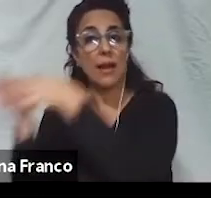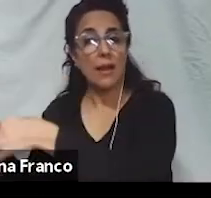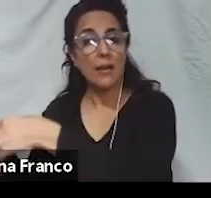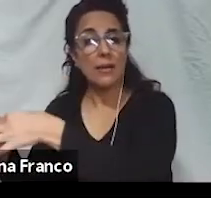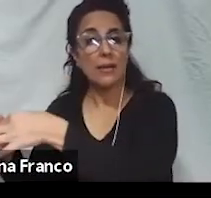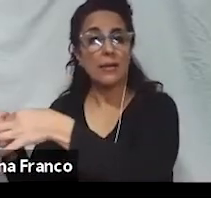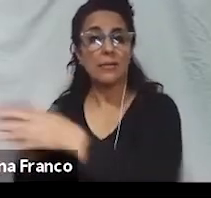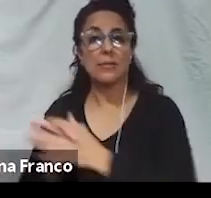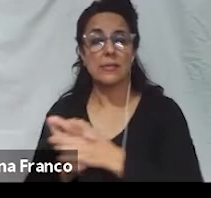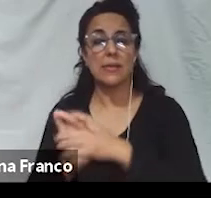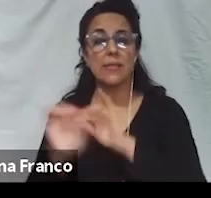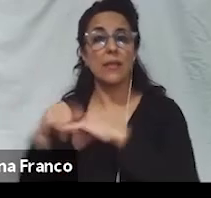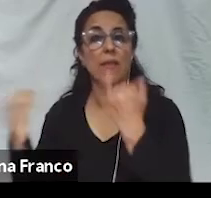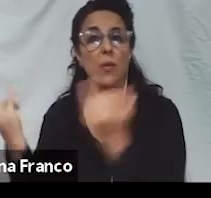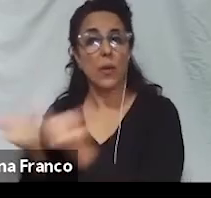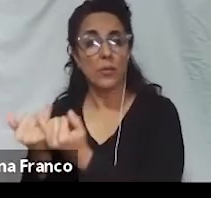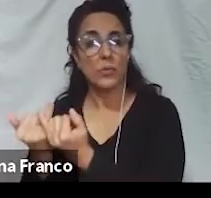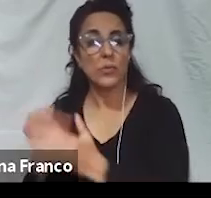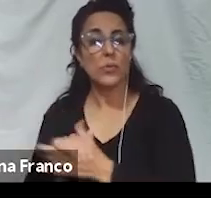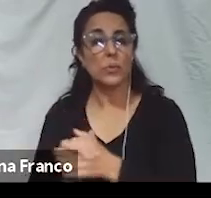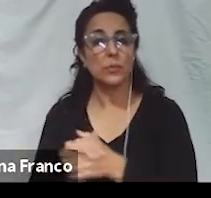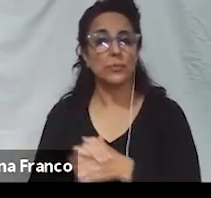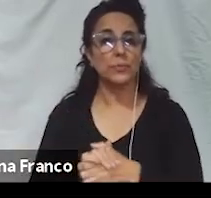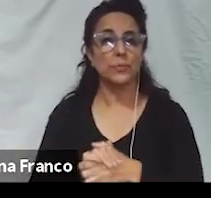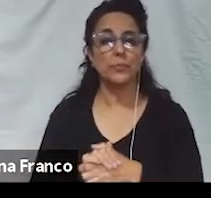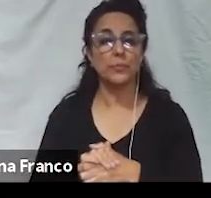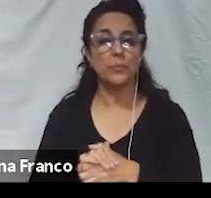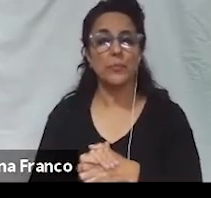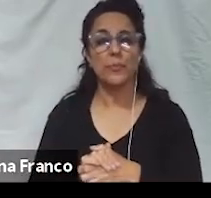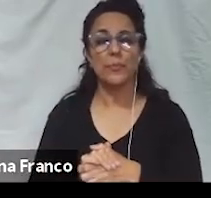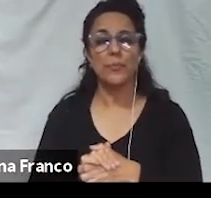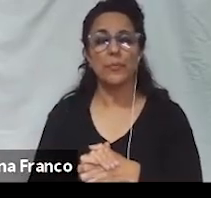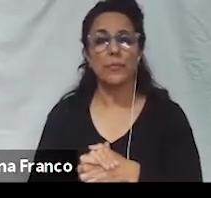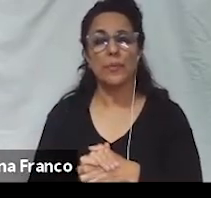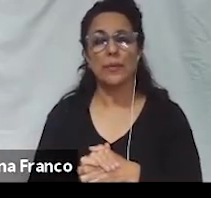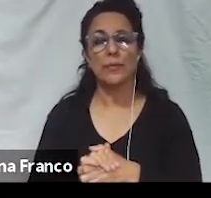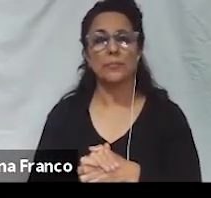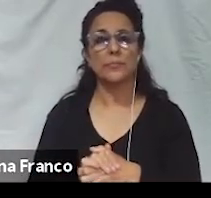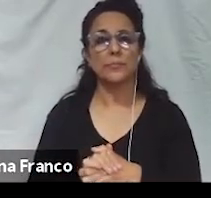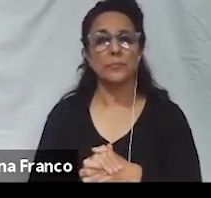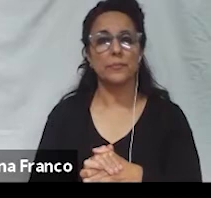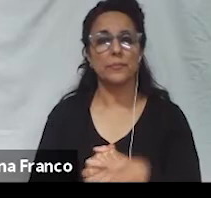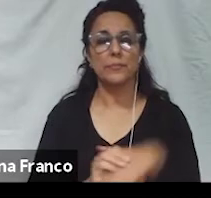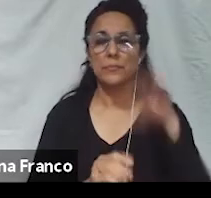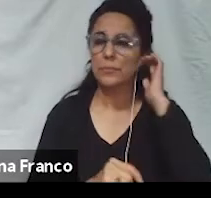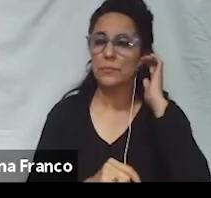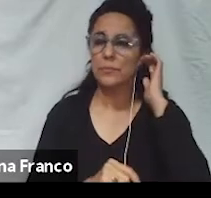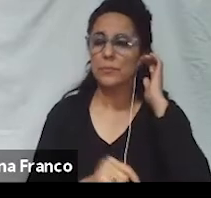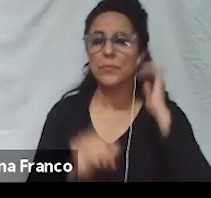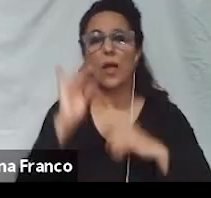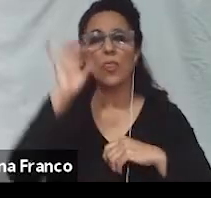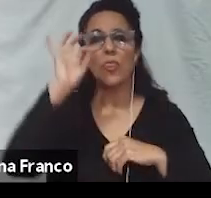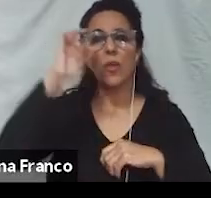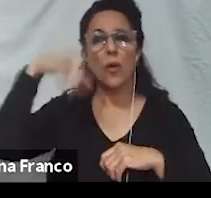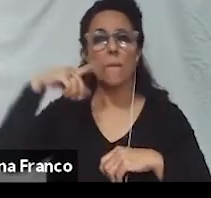ejemplo, nos pasan un dominio que es ejemplo.com, pero el